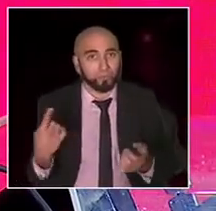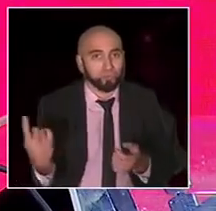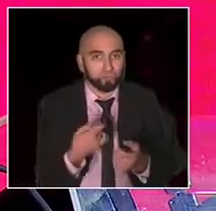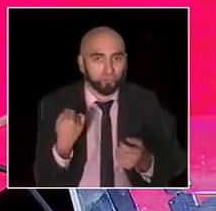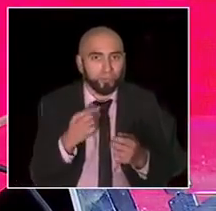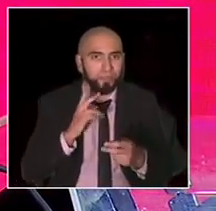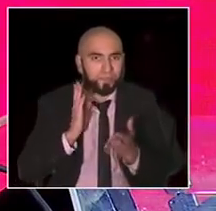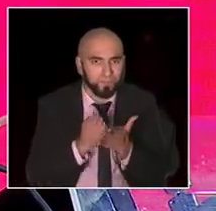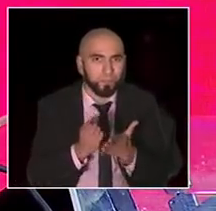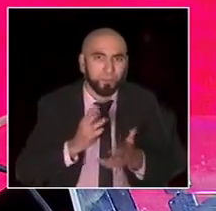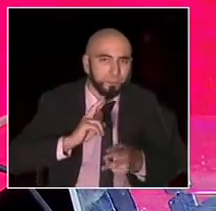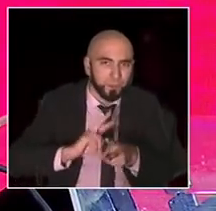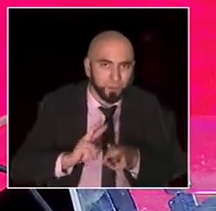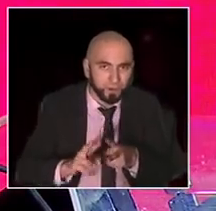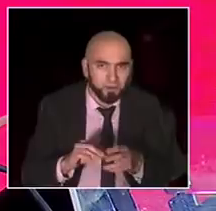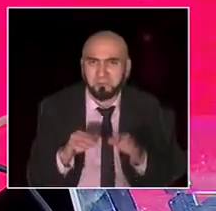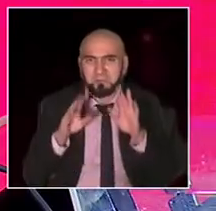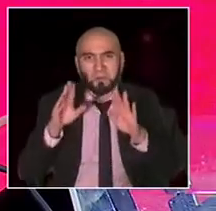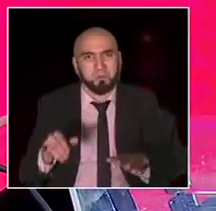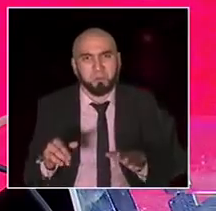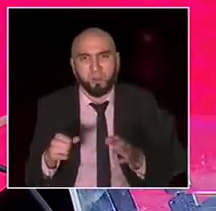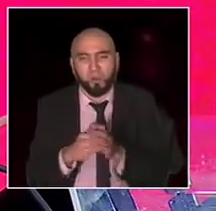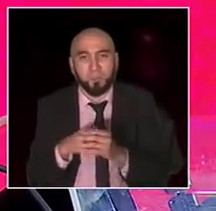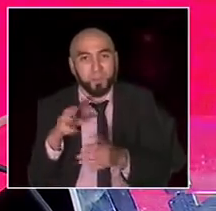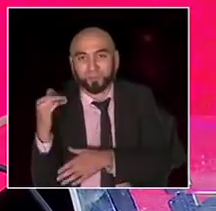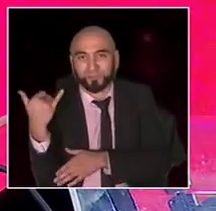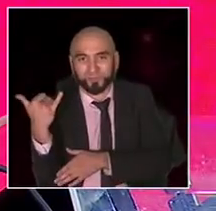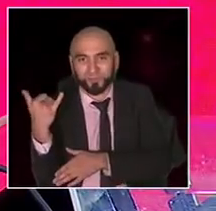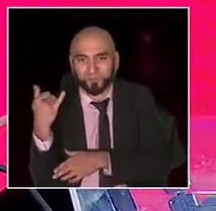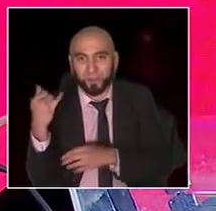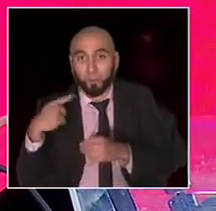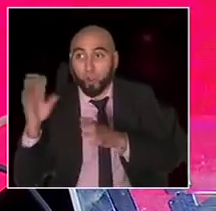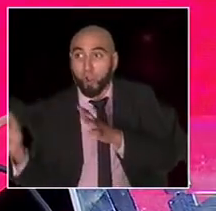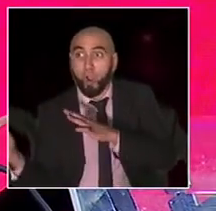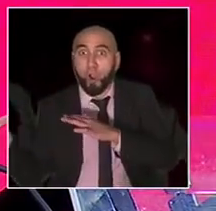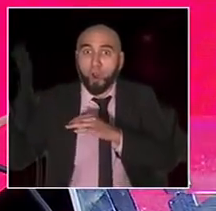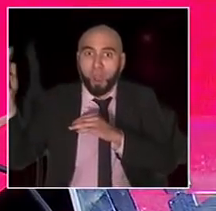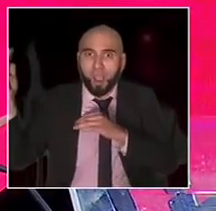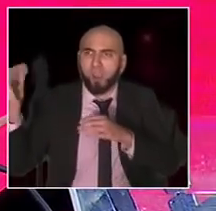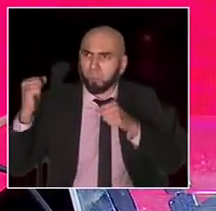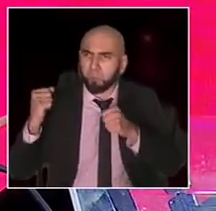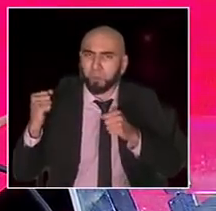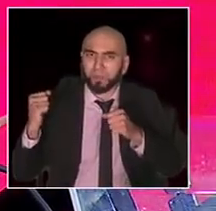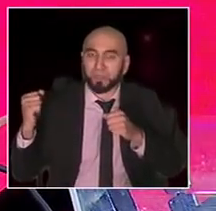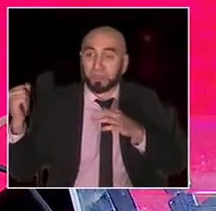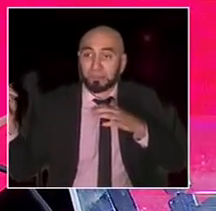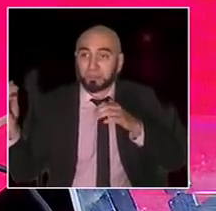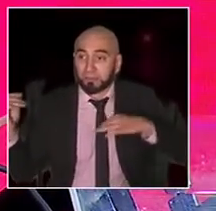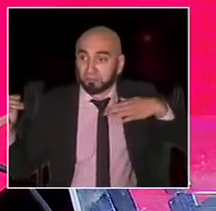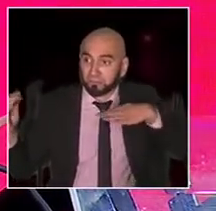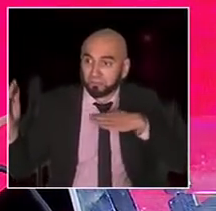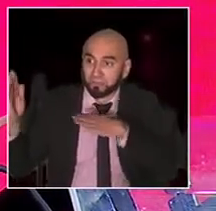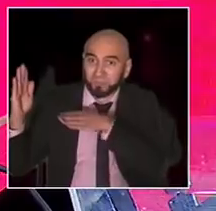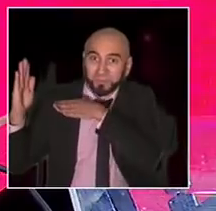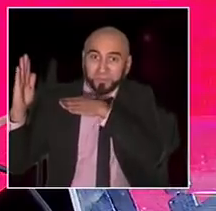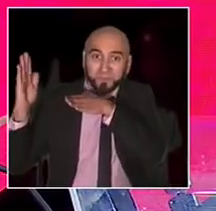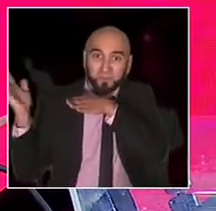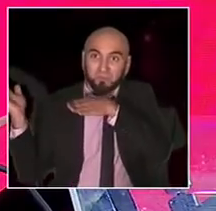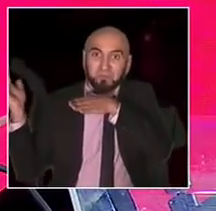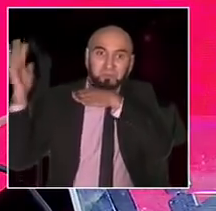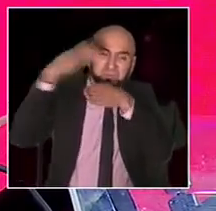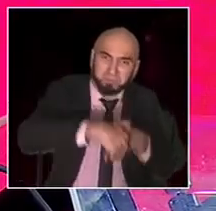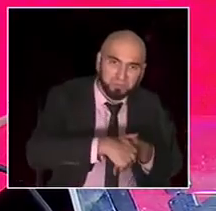ola, como hacen los surfistas, en beneficio nuestro, la ola puede terminar revolcándonos y golpeándonos contra el suelo.